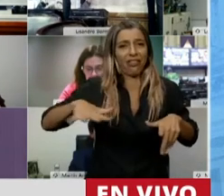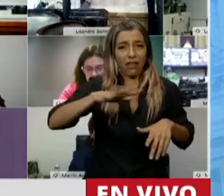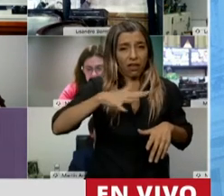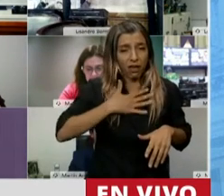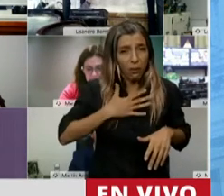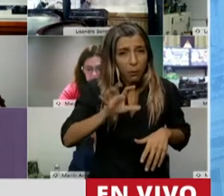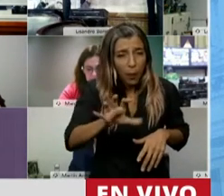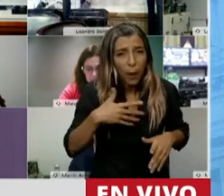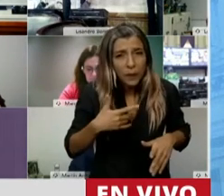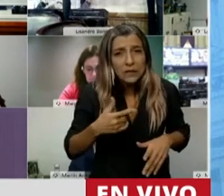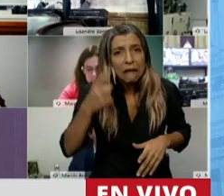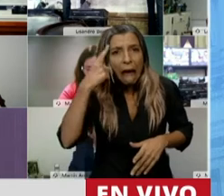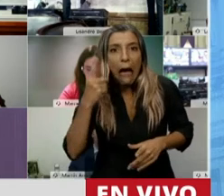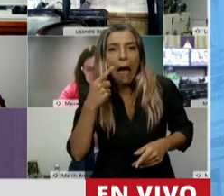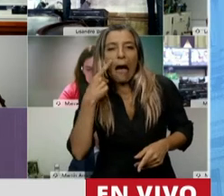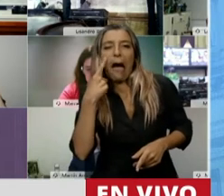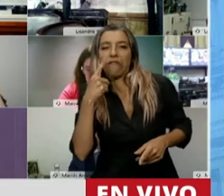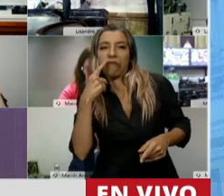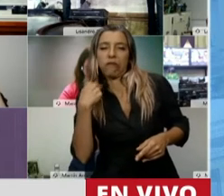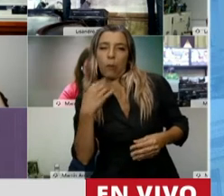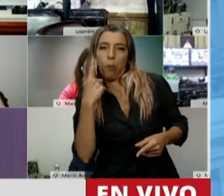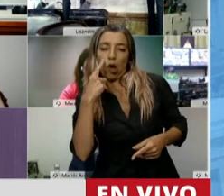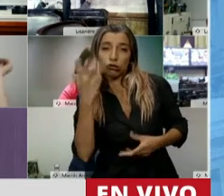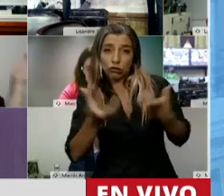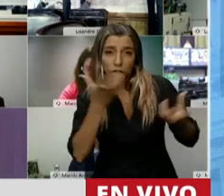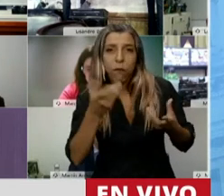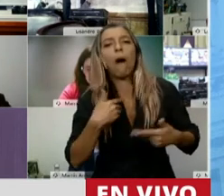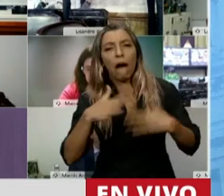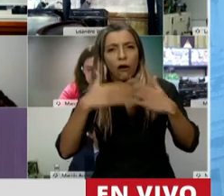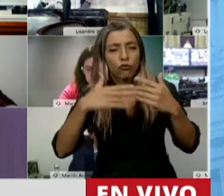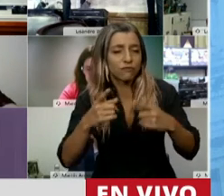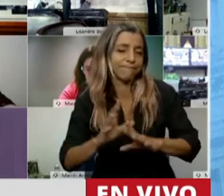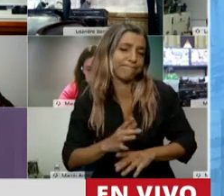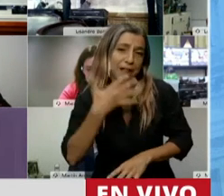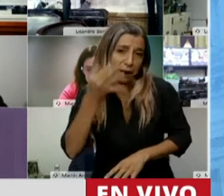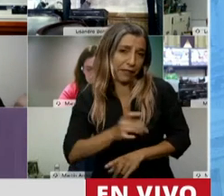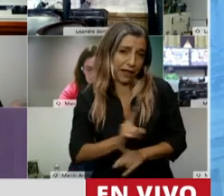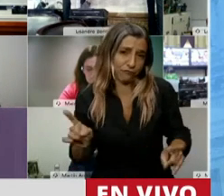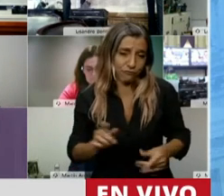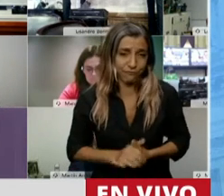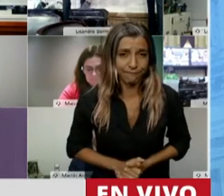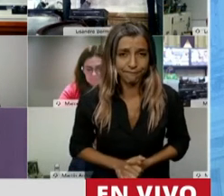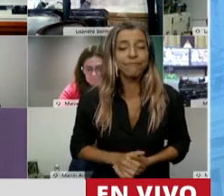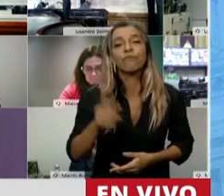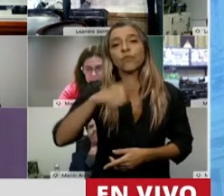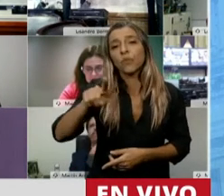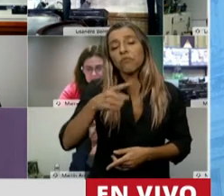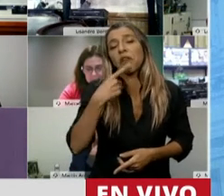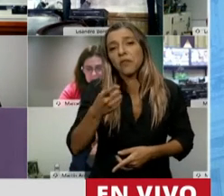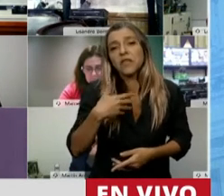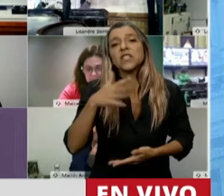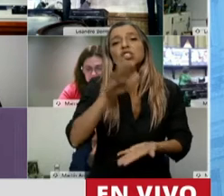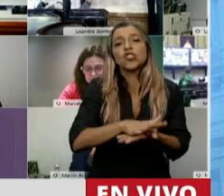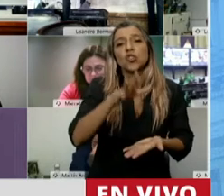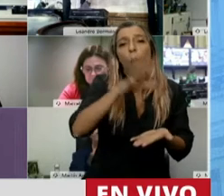Se habla con una ligereza fenomenal de lo que son los incendios para cambio de uso de suelo. El cambio de uso de suelo